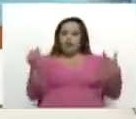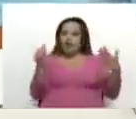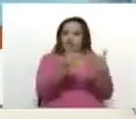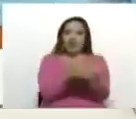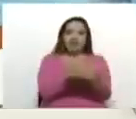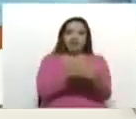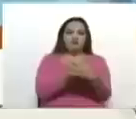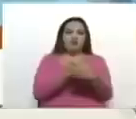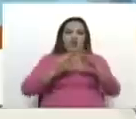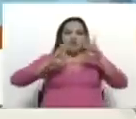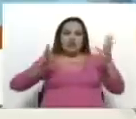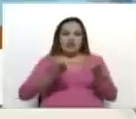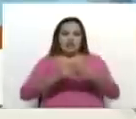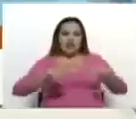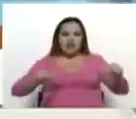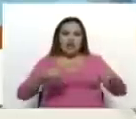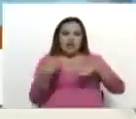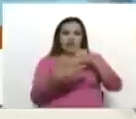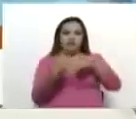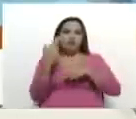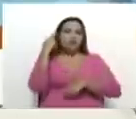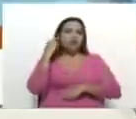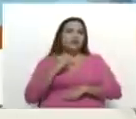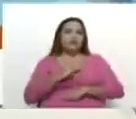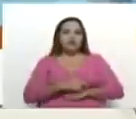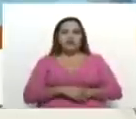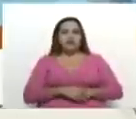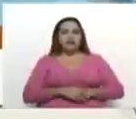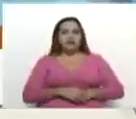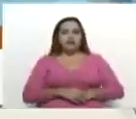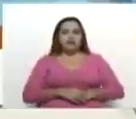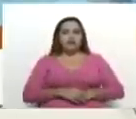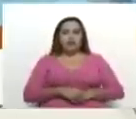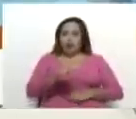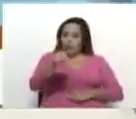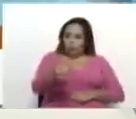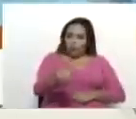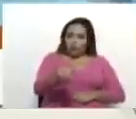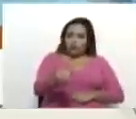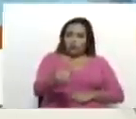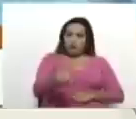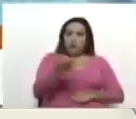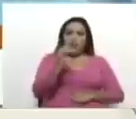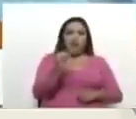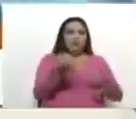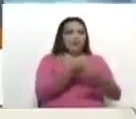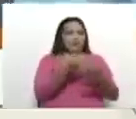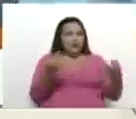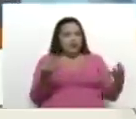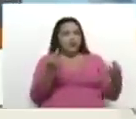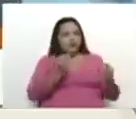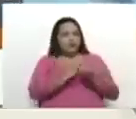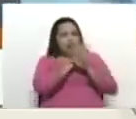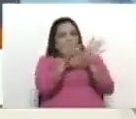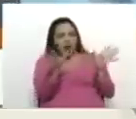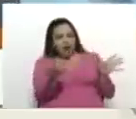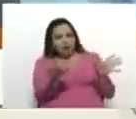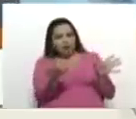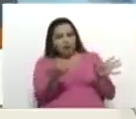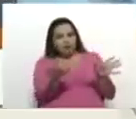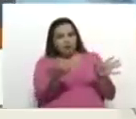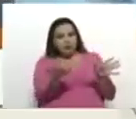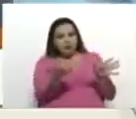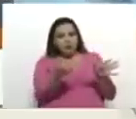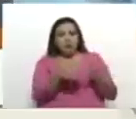la faz de la tierra a la Revolución bolivariana Hoy les queda perfectamente Claro que muy